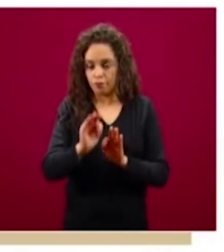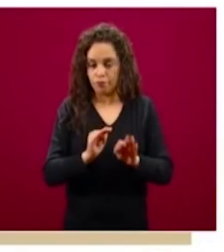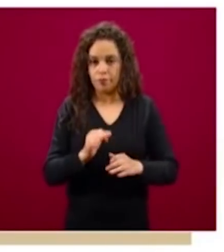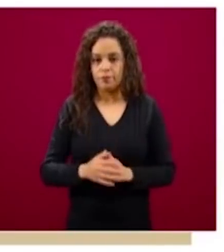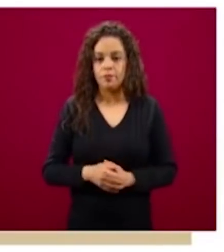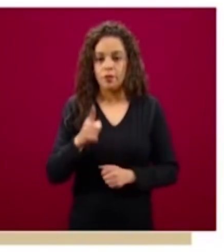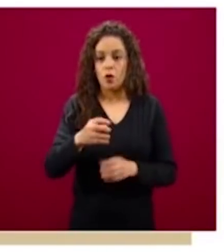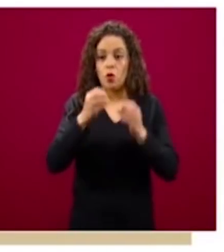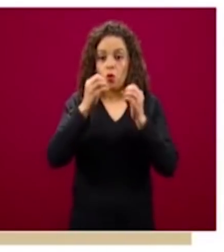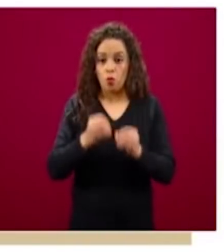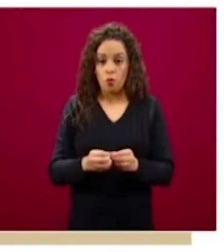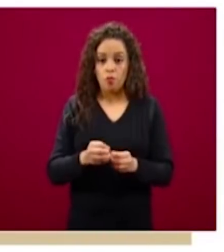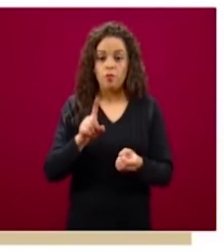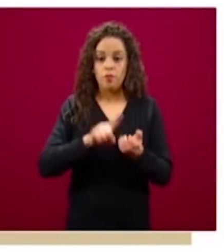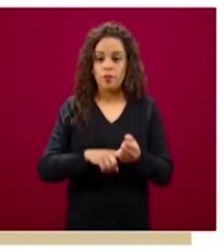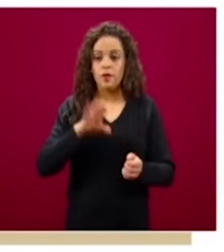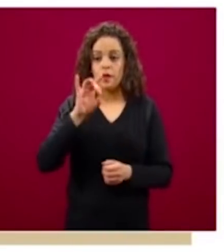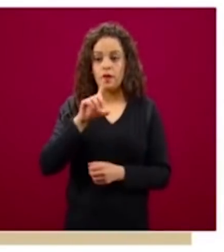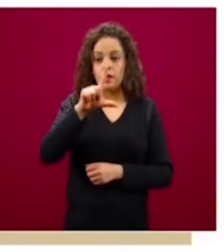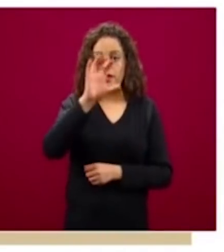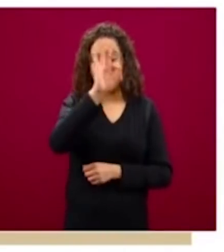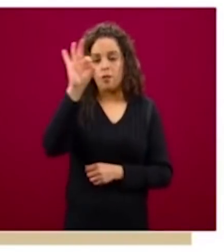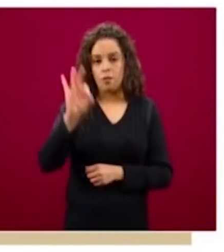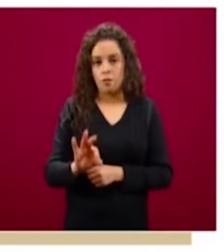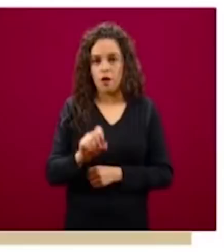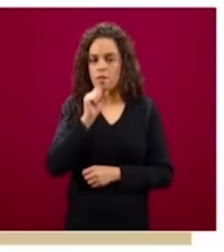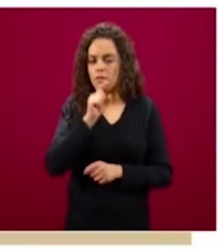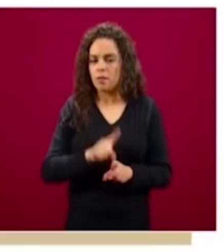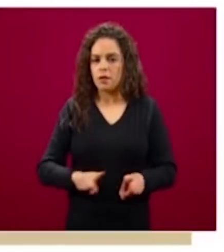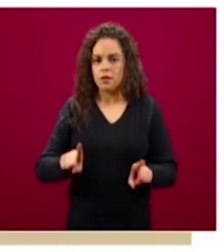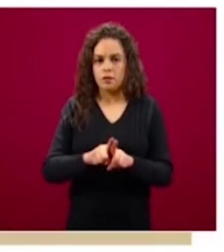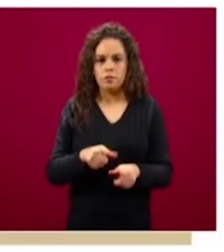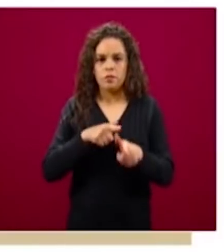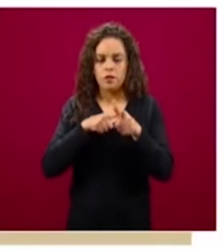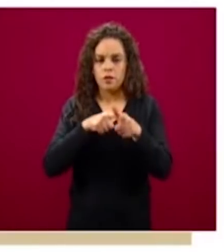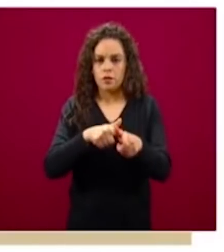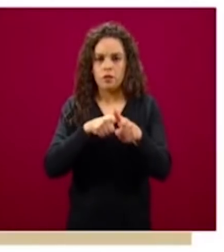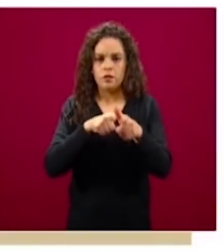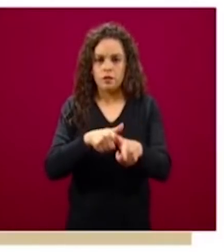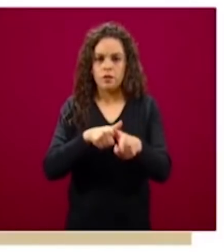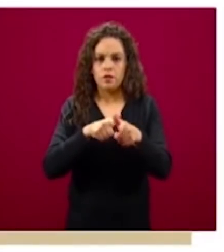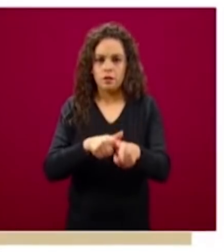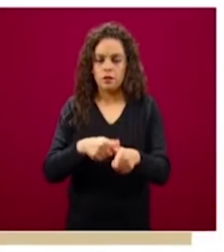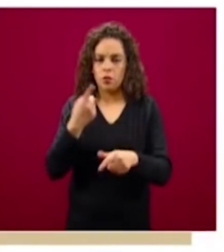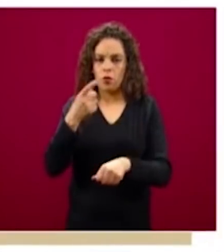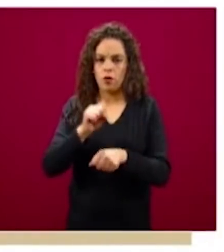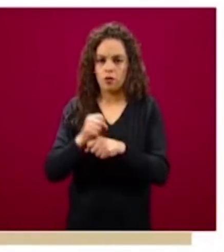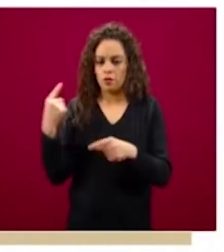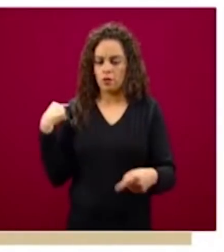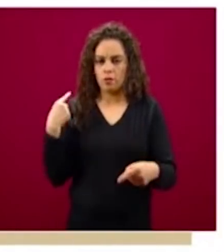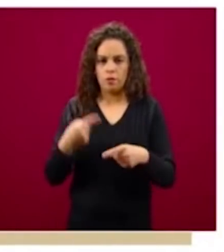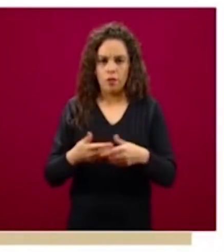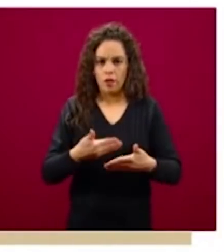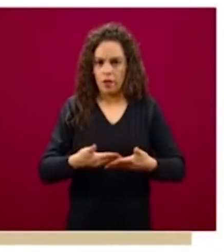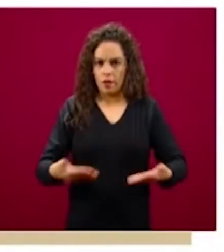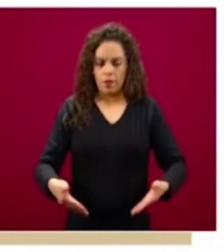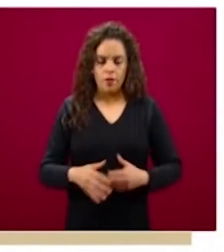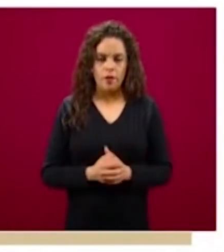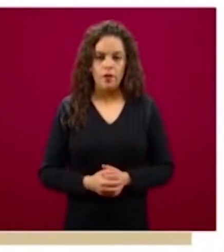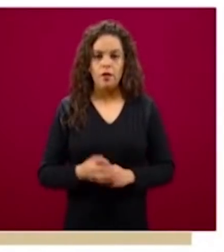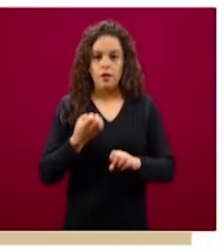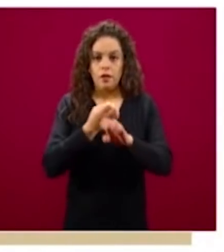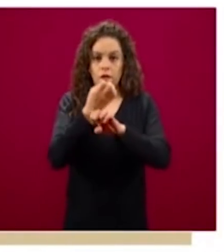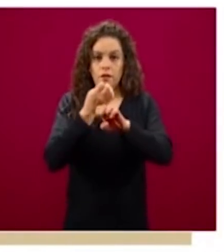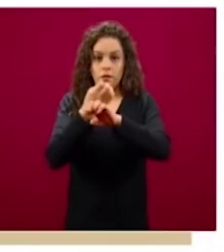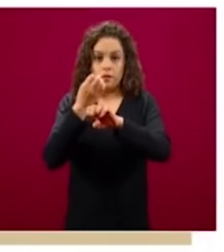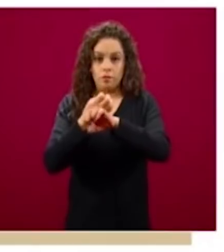del 37%, la misma también se ha mantenido un poco en esos valores en la última semana. Y los estados que